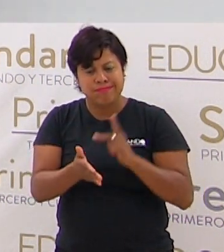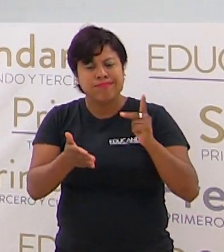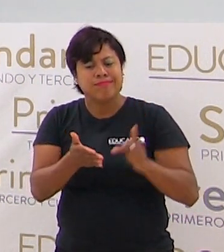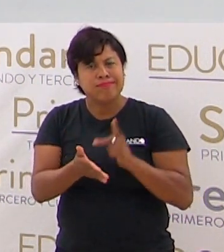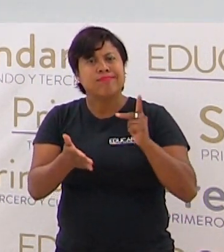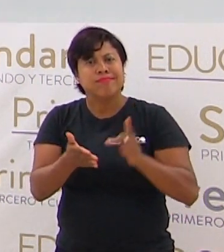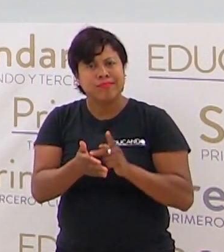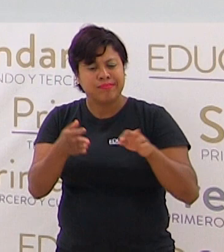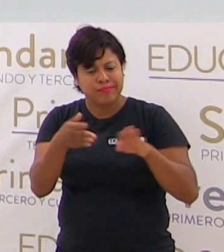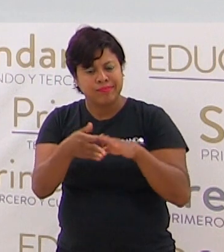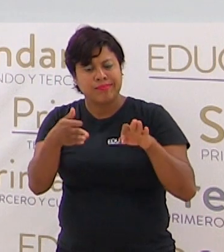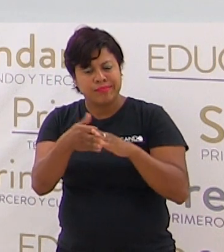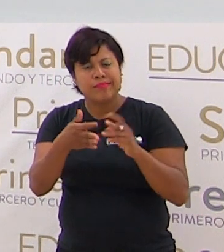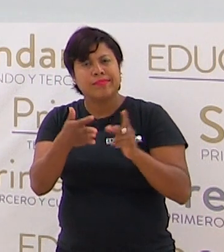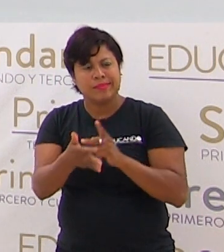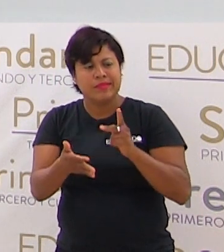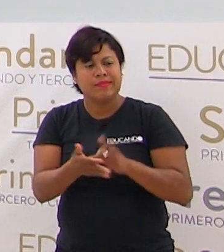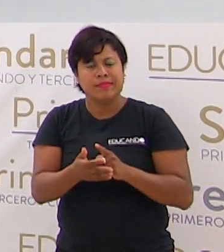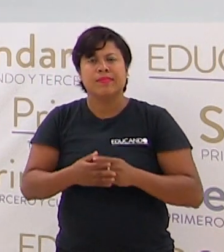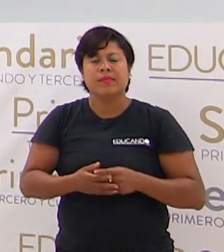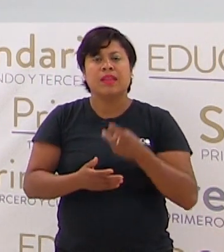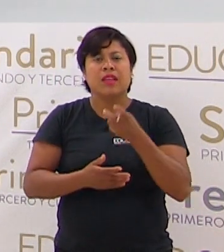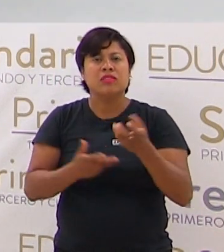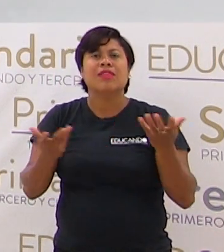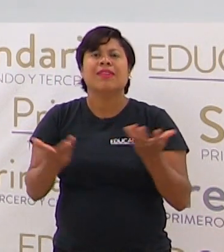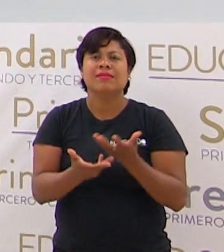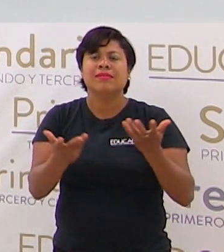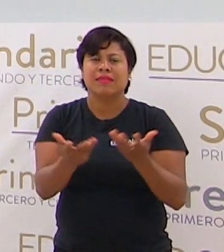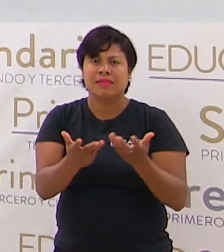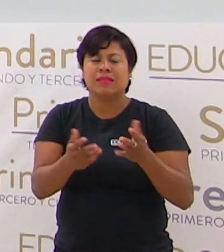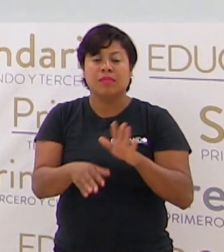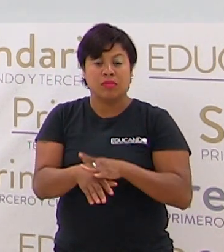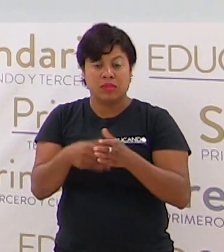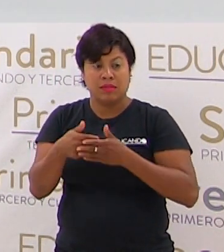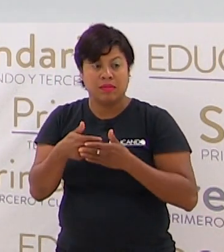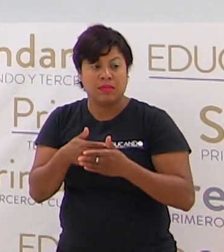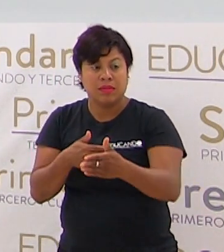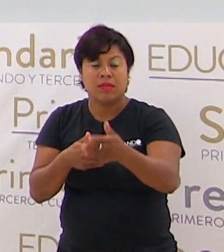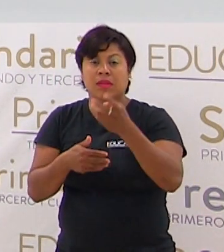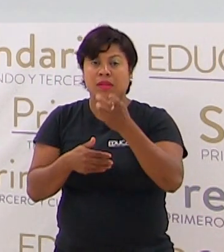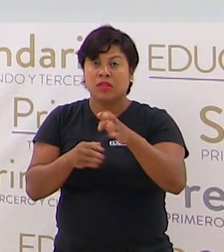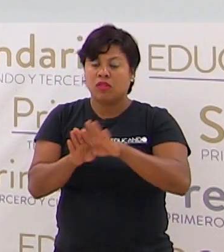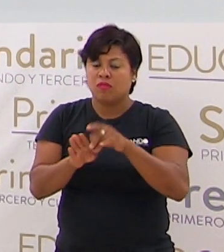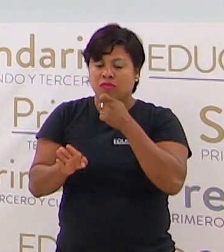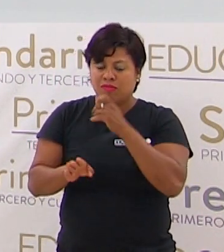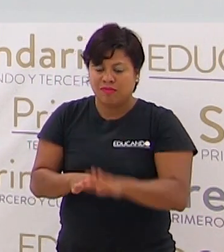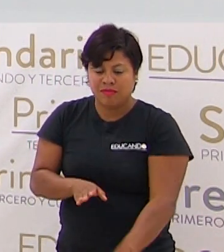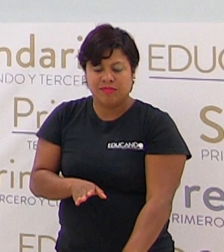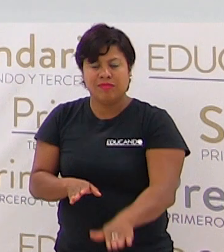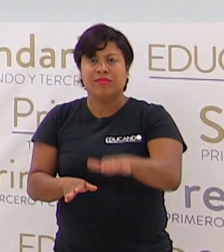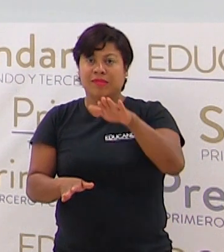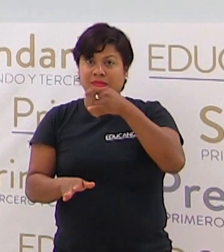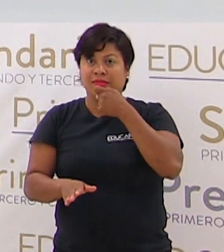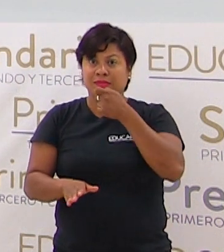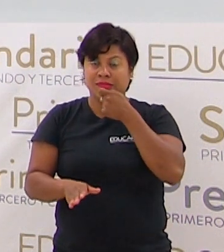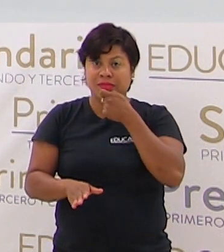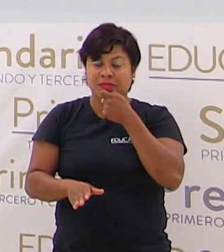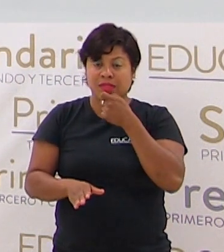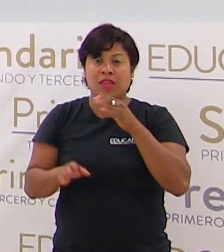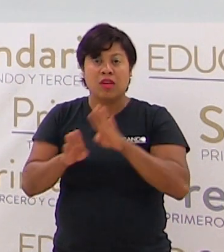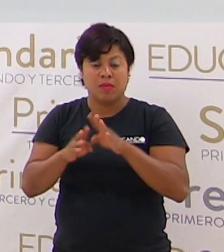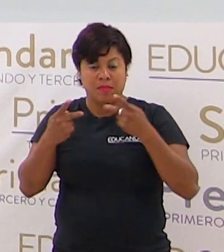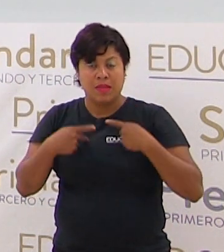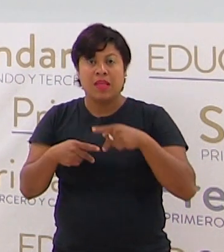repetida, ¿bien? Una acción que se va repitiendo, porque a lo largo de toda la infancia o de toda la niñez